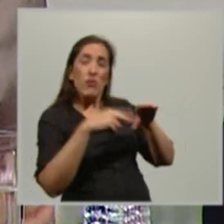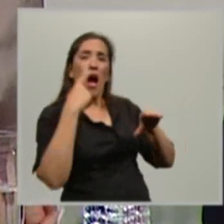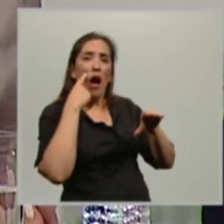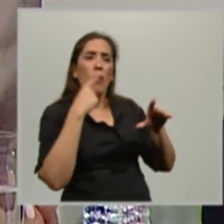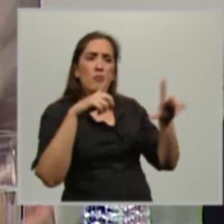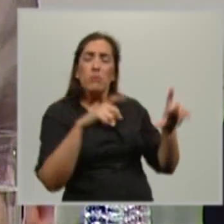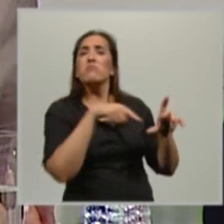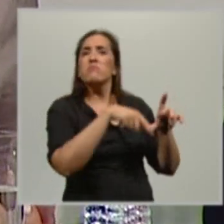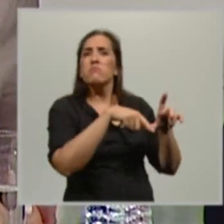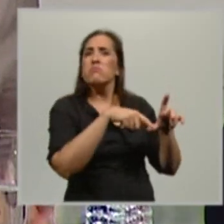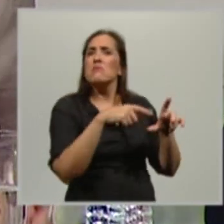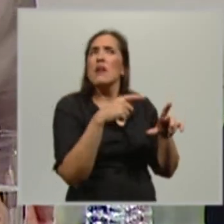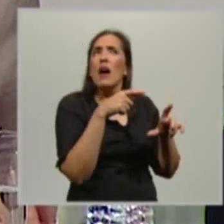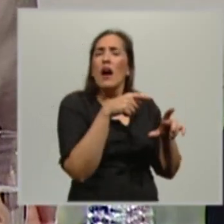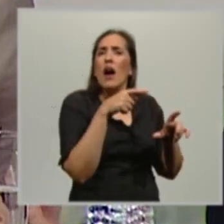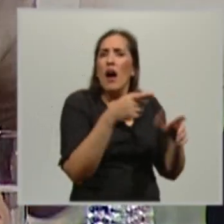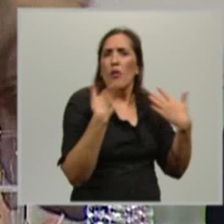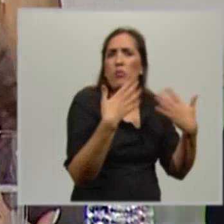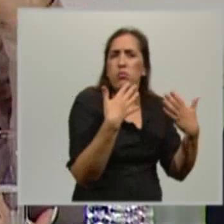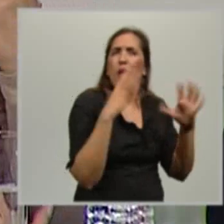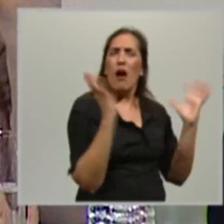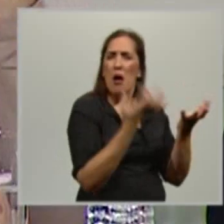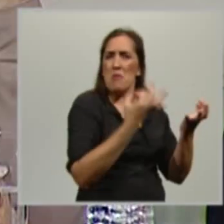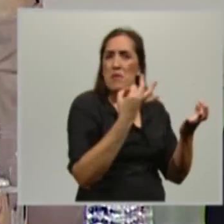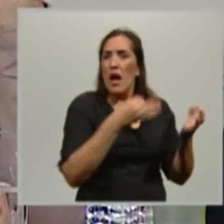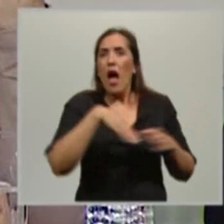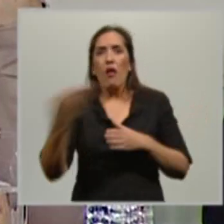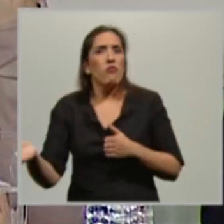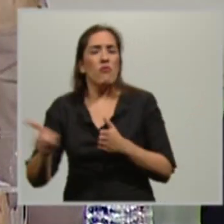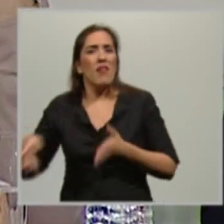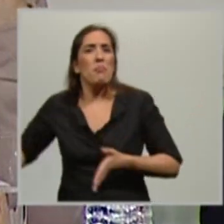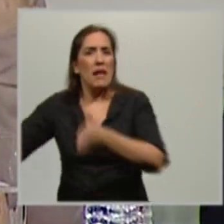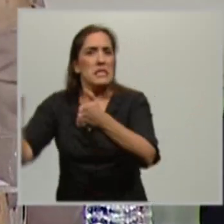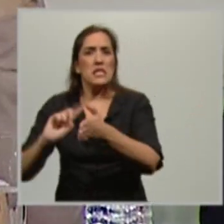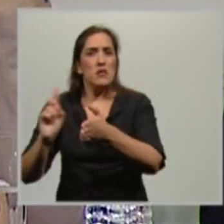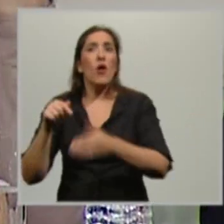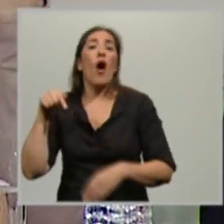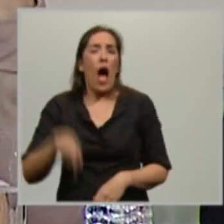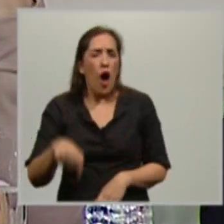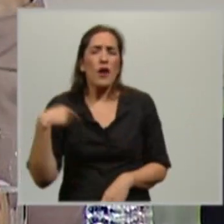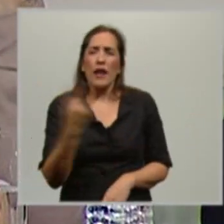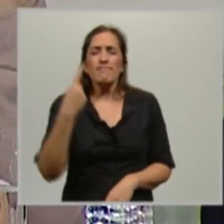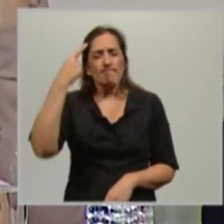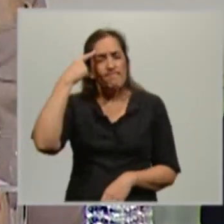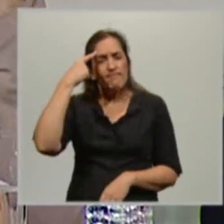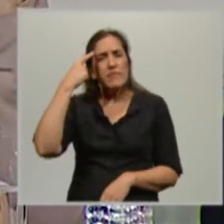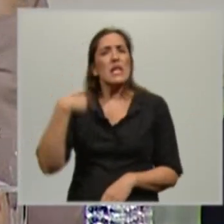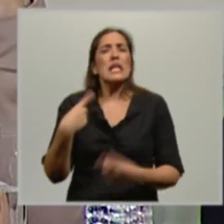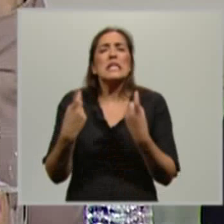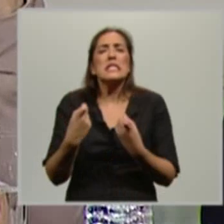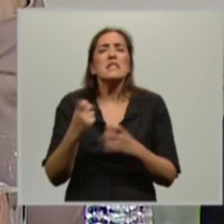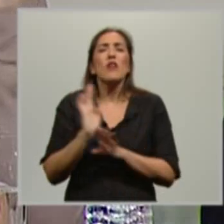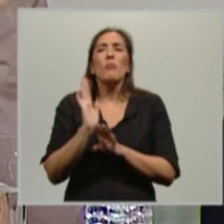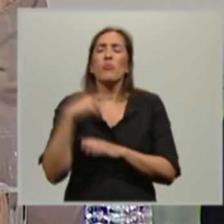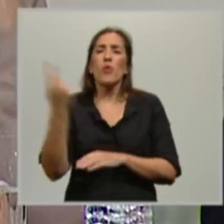El uso racional de la energía también nos importa. A nosotros nos importa más que se use ahorrar un